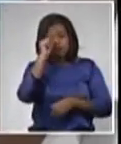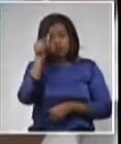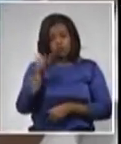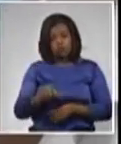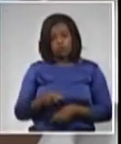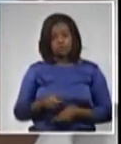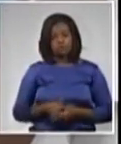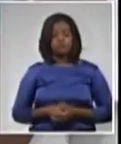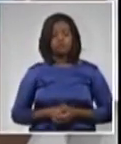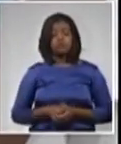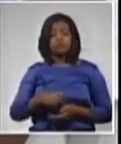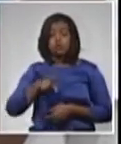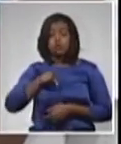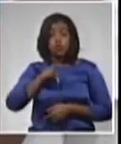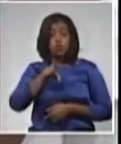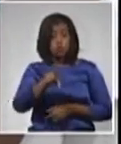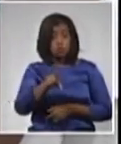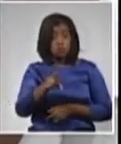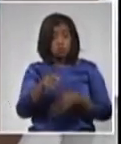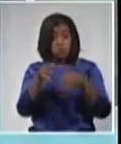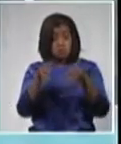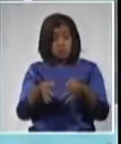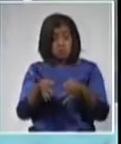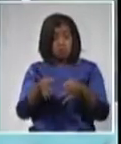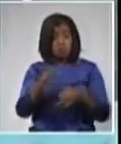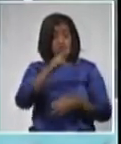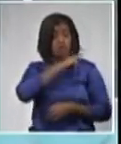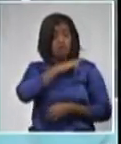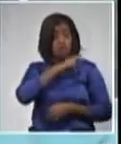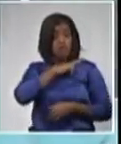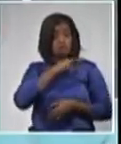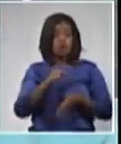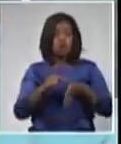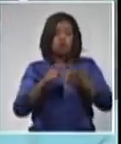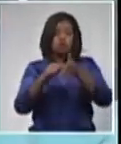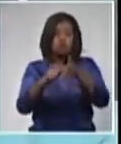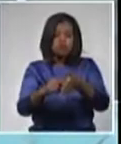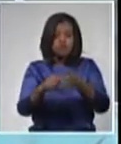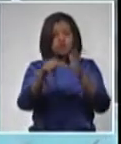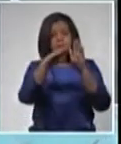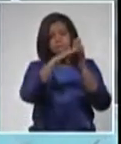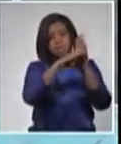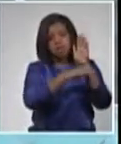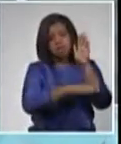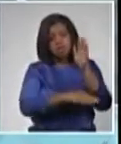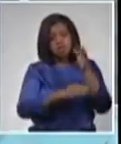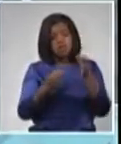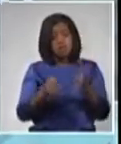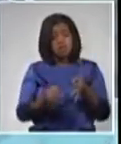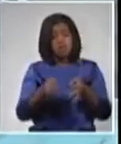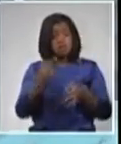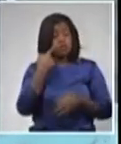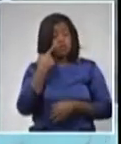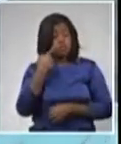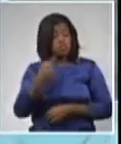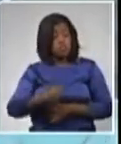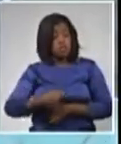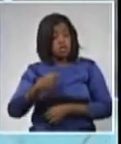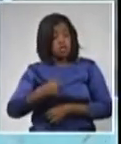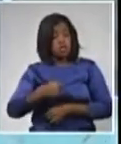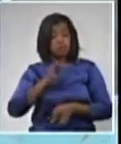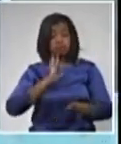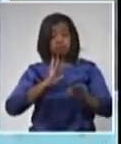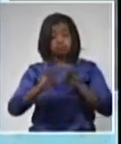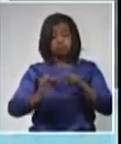el viceprimer ministro Roberto Morales Ojeda instó acerca de las medidas sanitarias a tener en cuenta ante el recibimiento de los